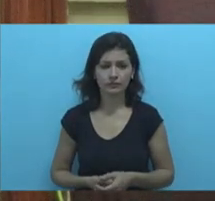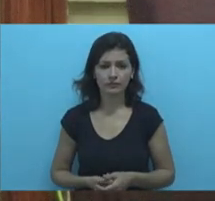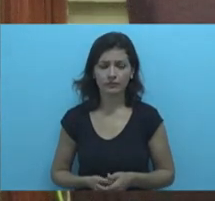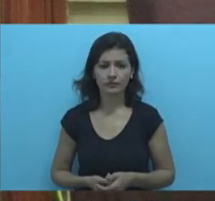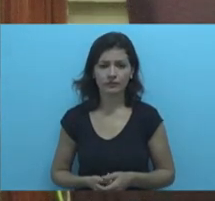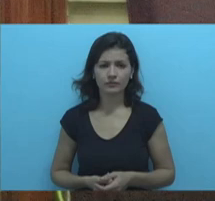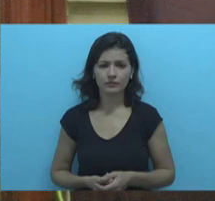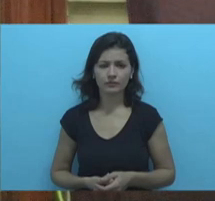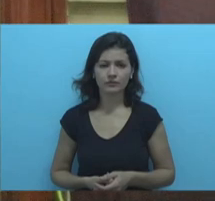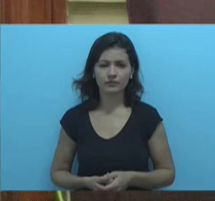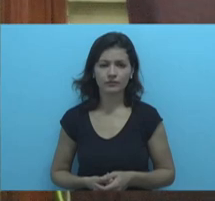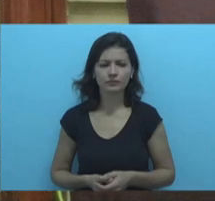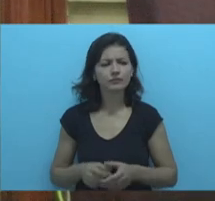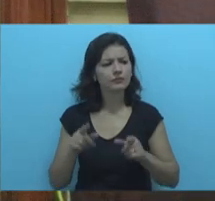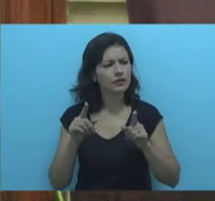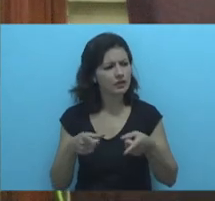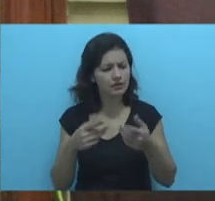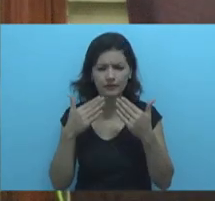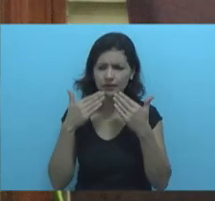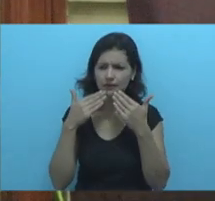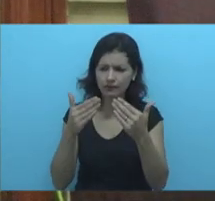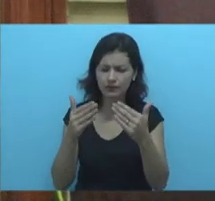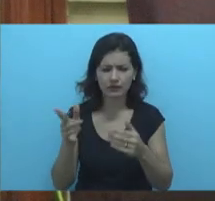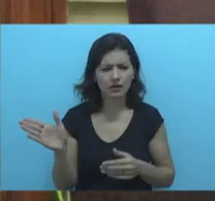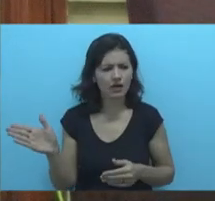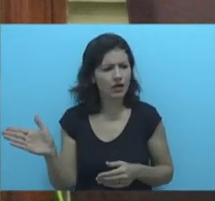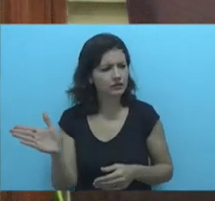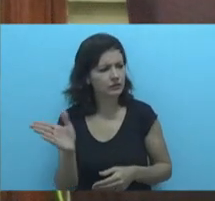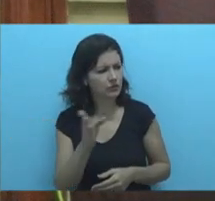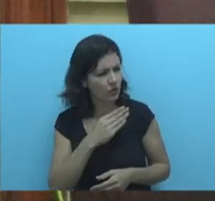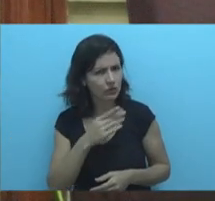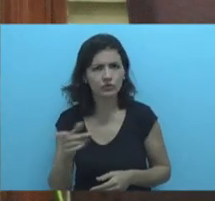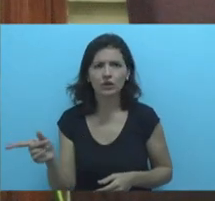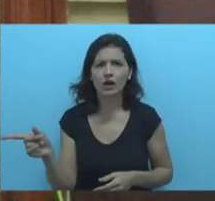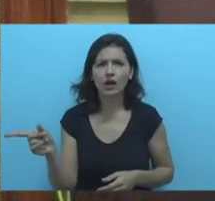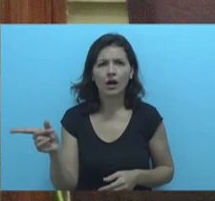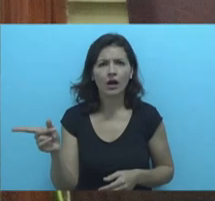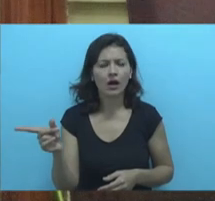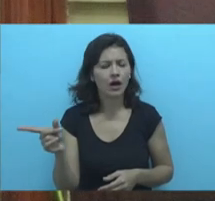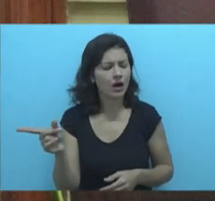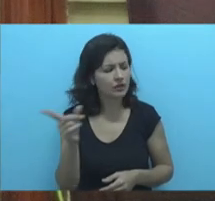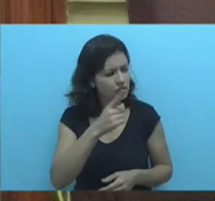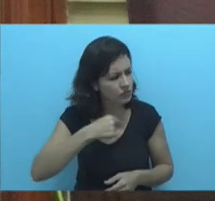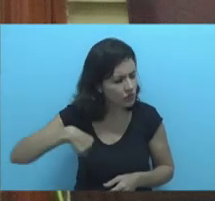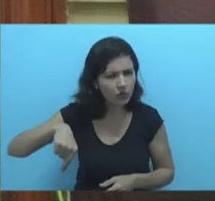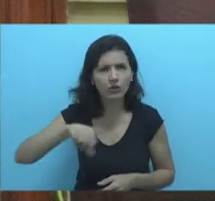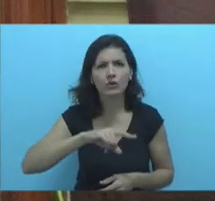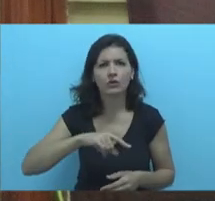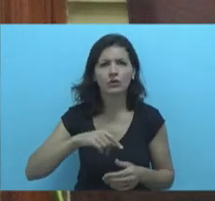a este cuerpo, porque estuvimos a la altura de las circunstancias. La verdad que yo estoy muy, muy, muy satisfecho de cómo actuamos en esta